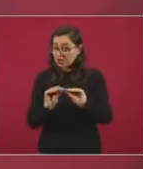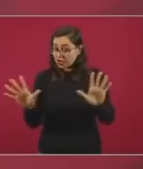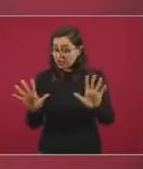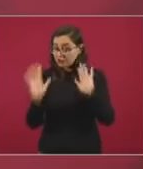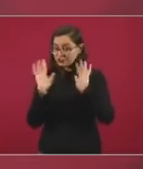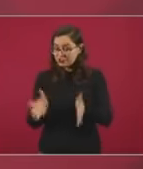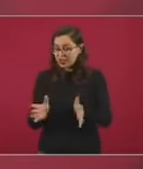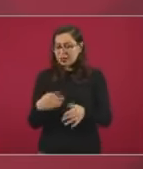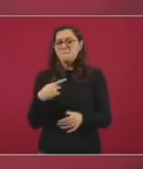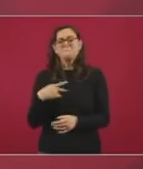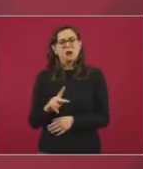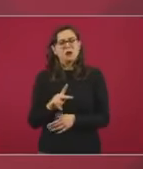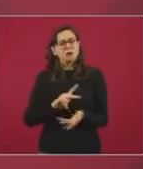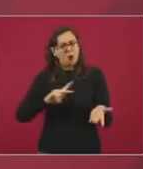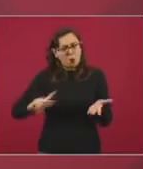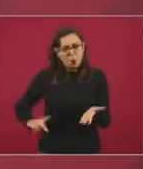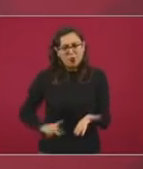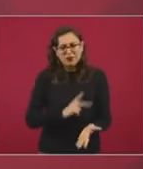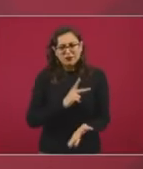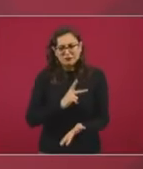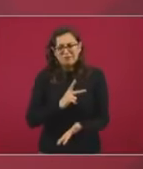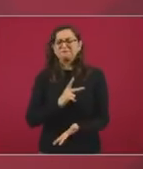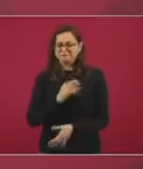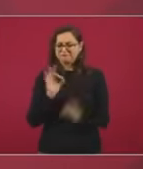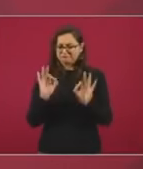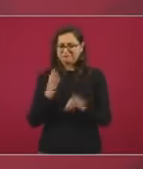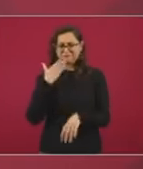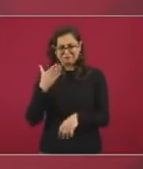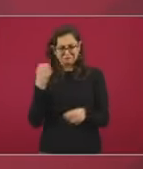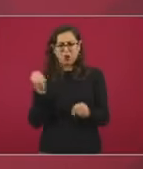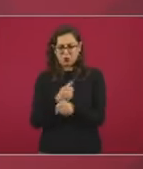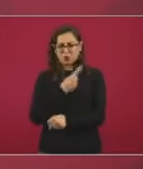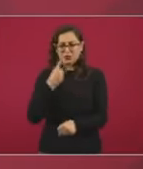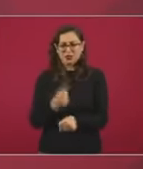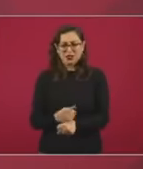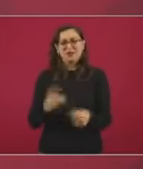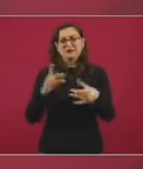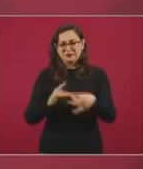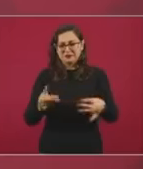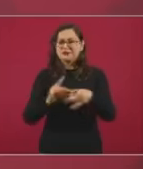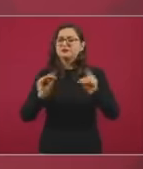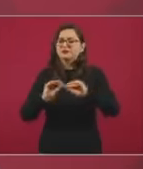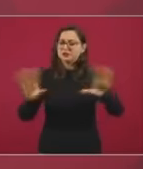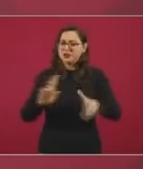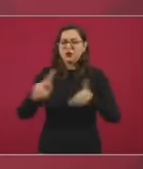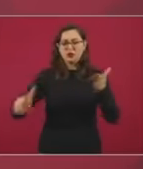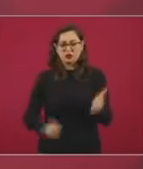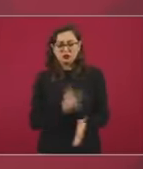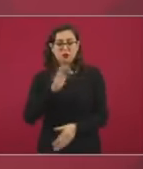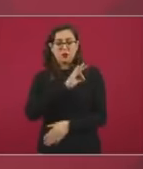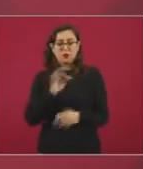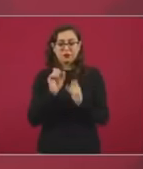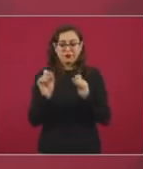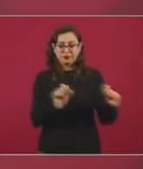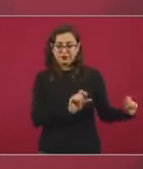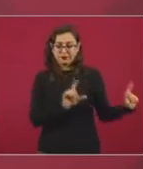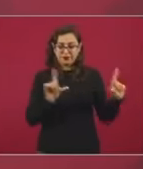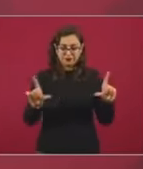a explicar qué ocurre y de dónde viene esta situación. ¿Se pueden poner la